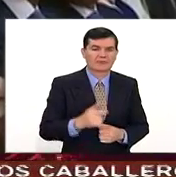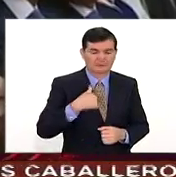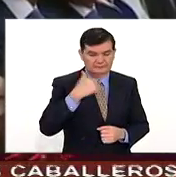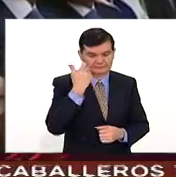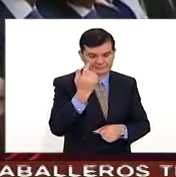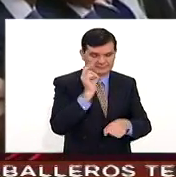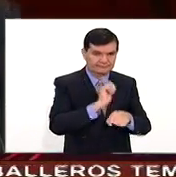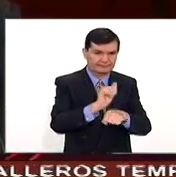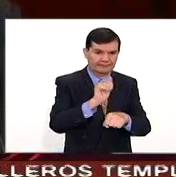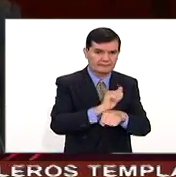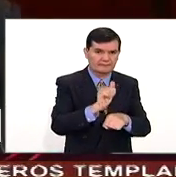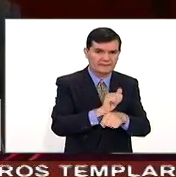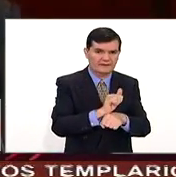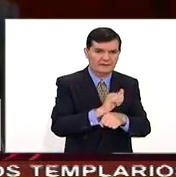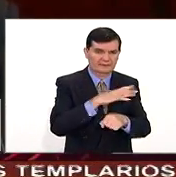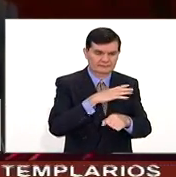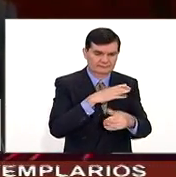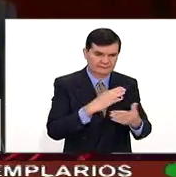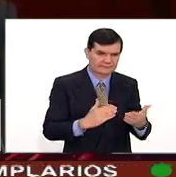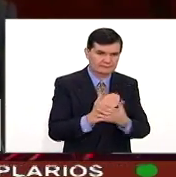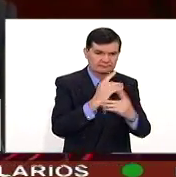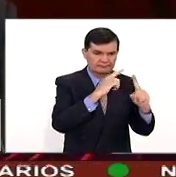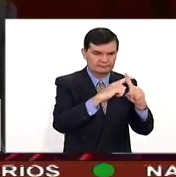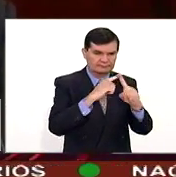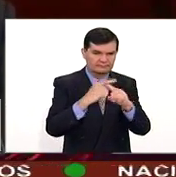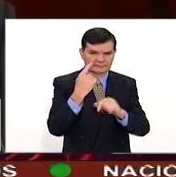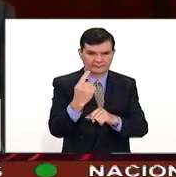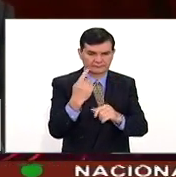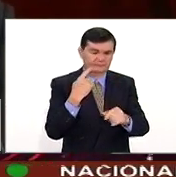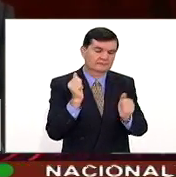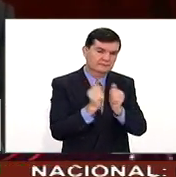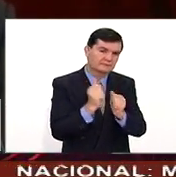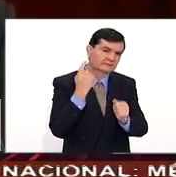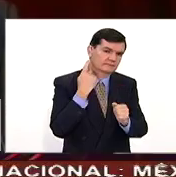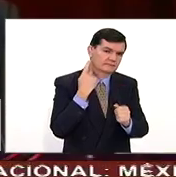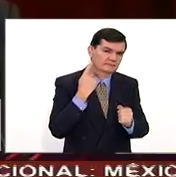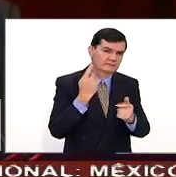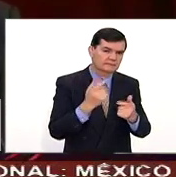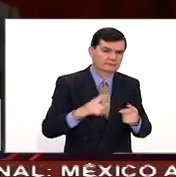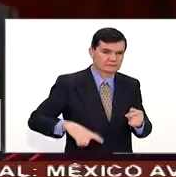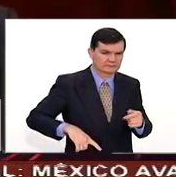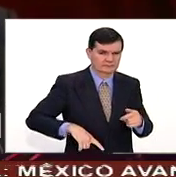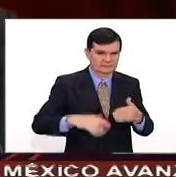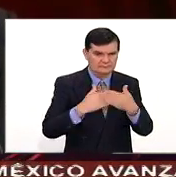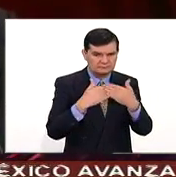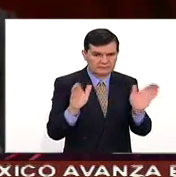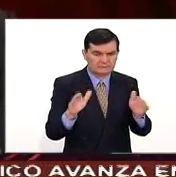Queremos que Argentina entre en el siglo XXI incorporando políticas de gobierno abierto.